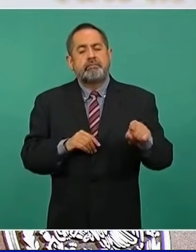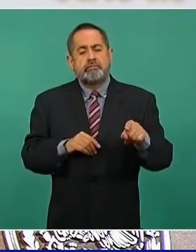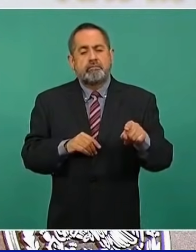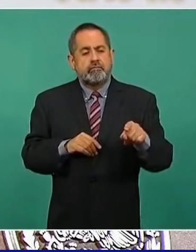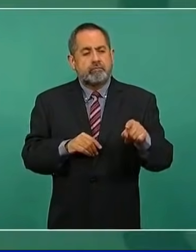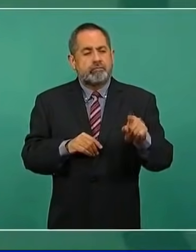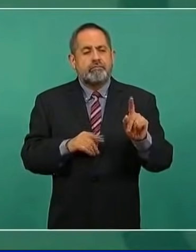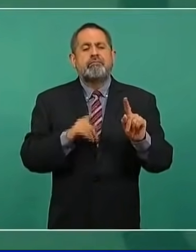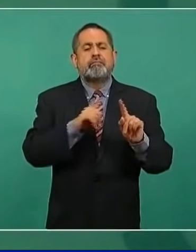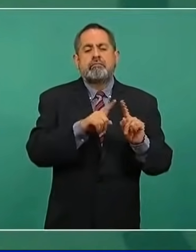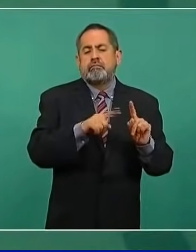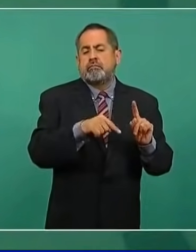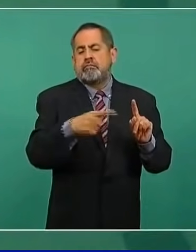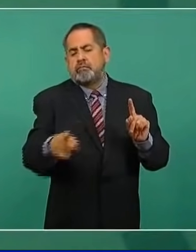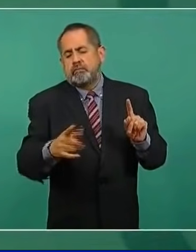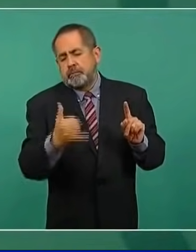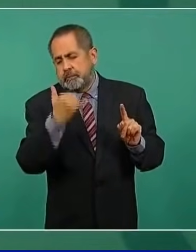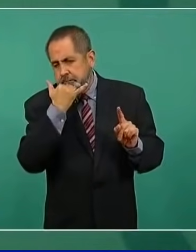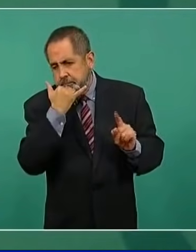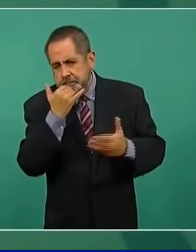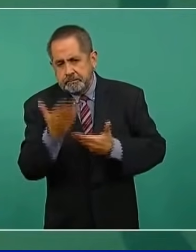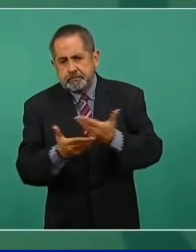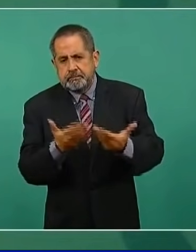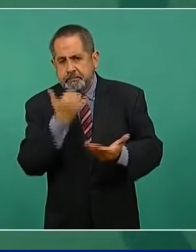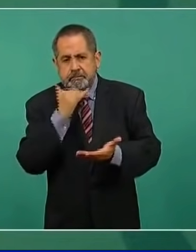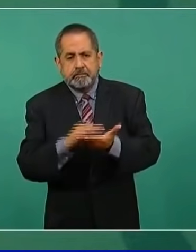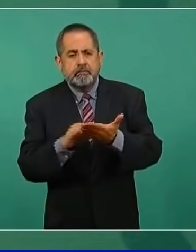ofrecer perdón a los yaquis